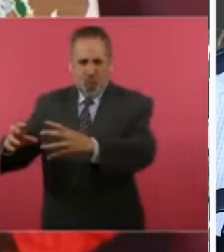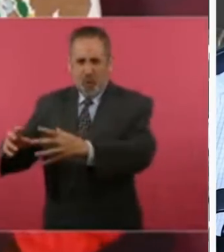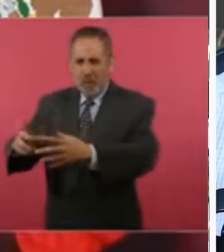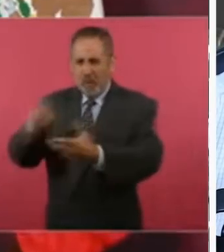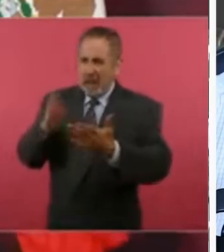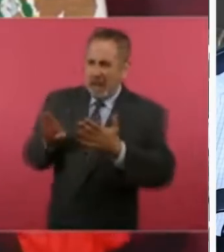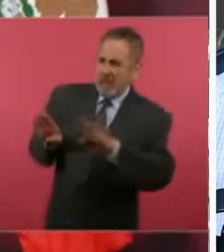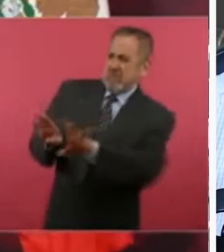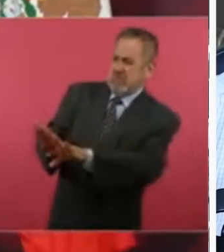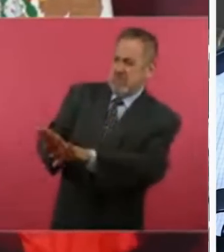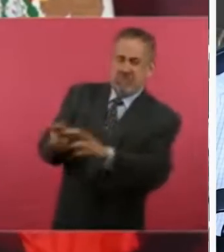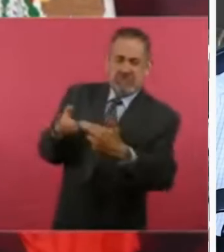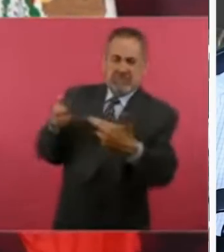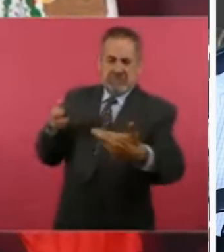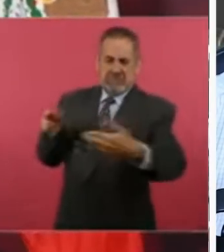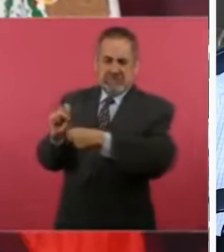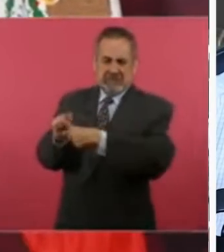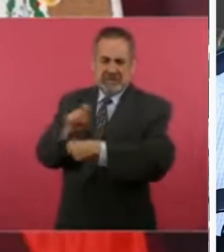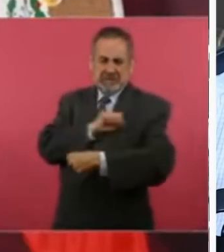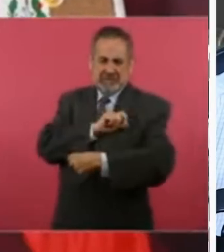Y alambradas